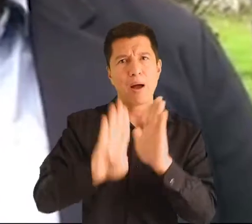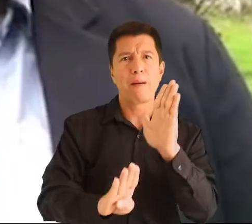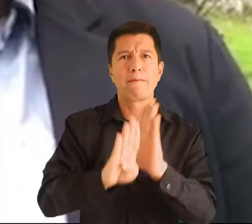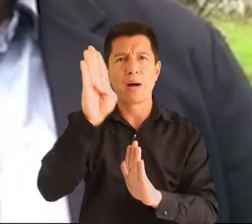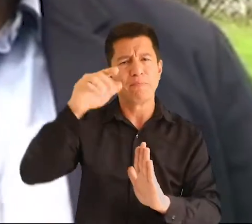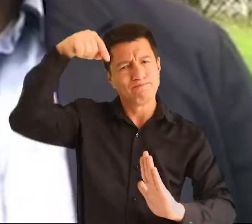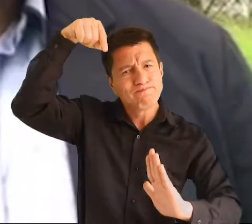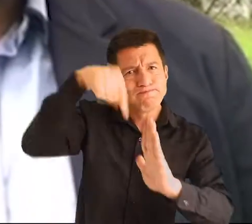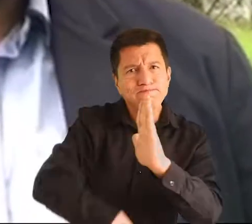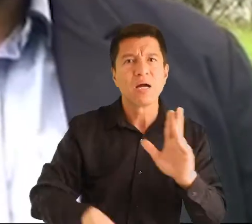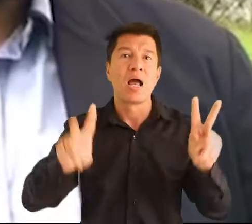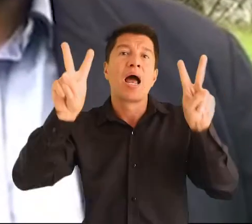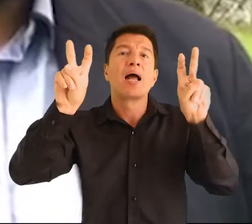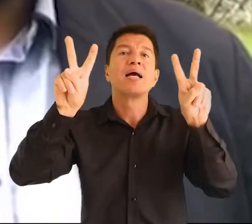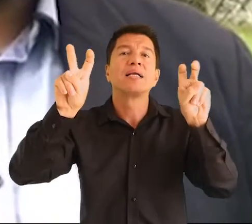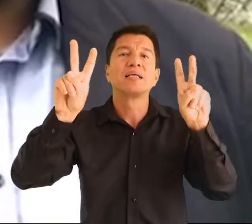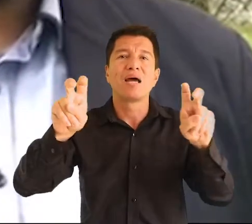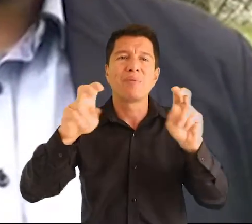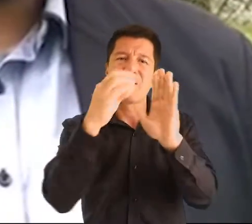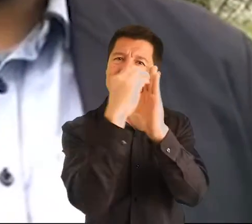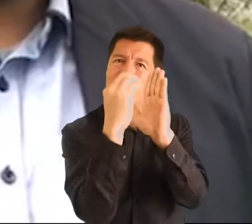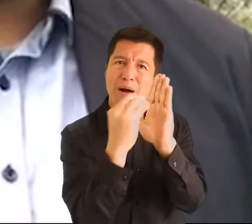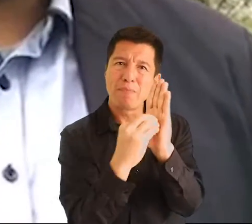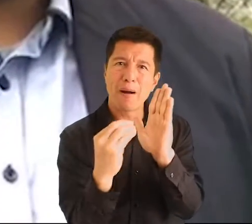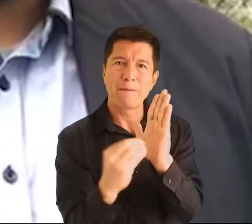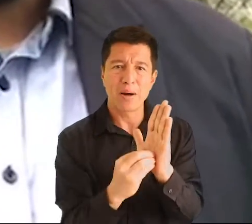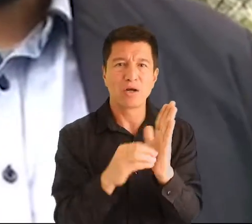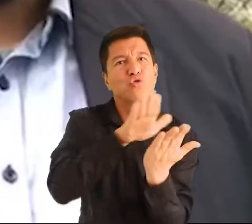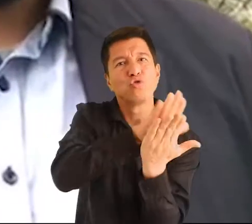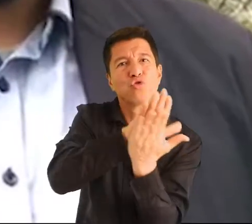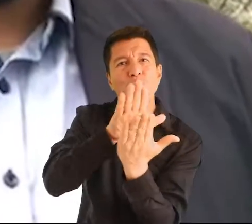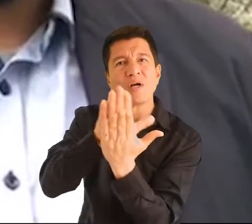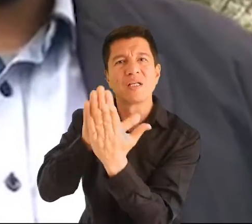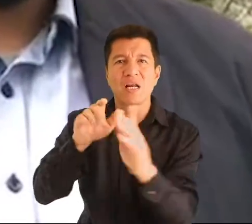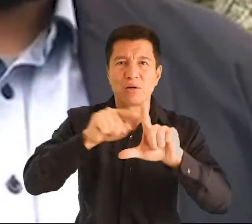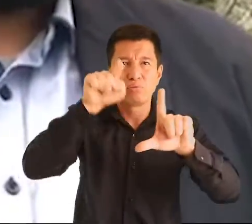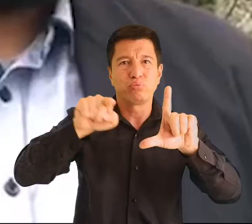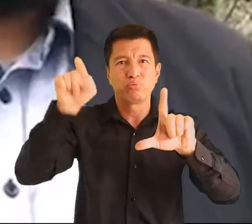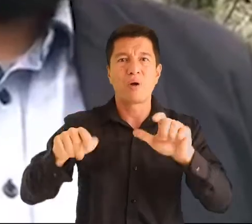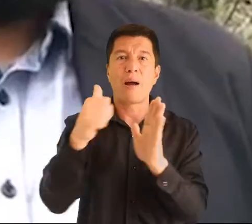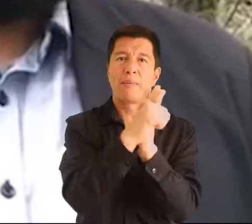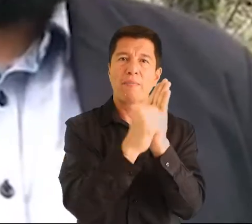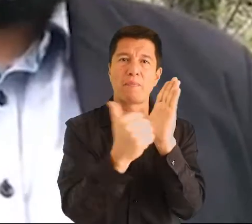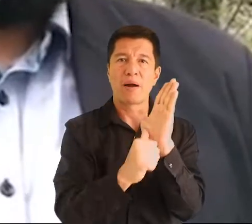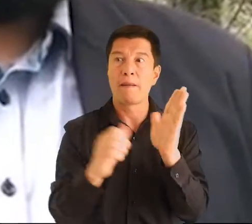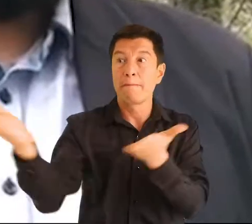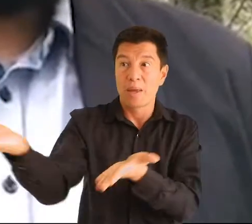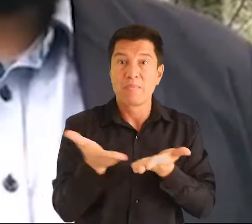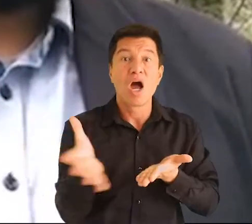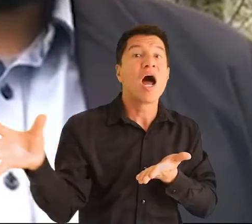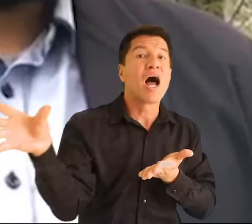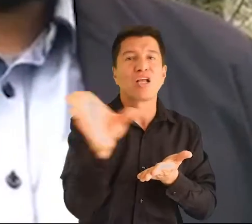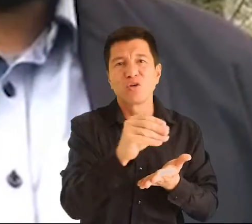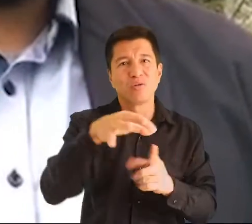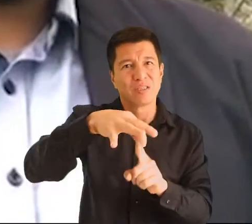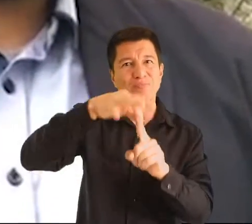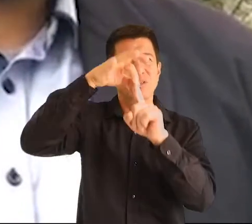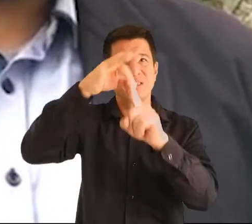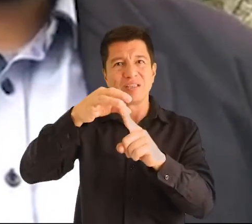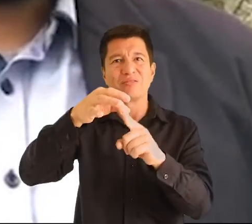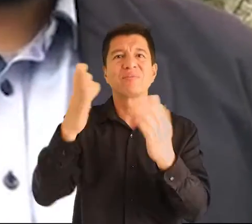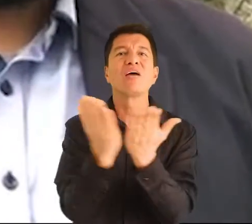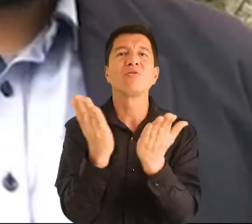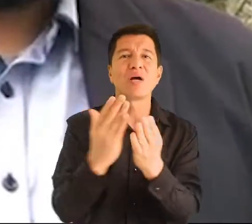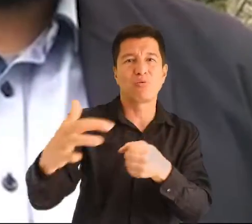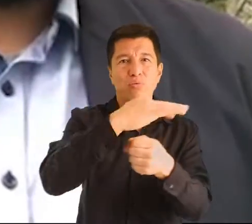se mejore y se avance profundamente en el tema de los datos documentales y estadísticos del programa. Bienvenidos